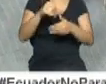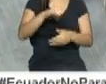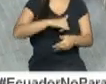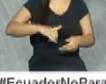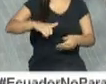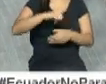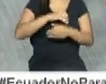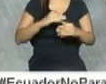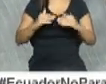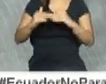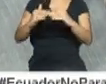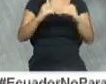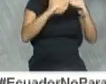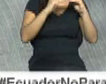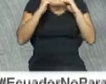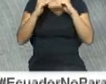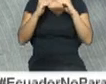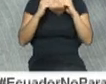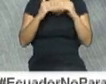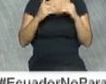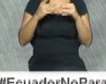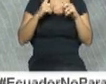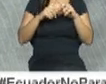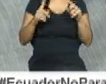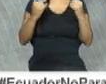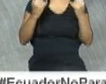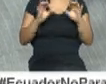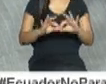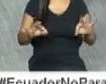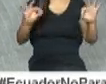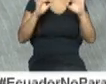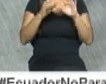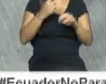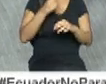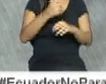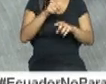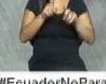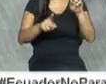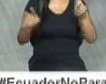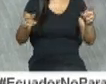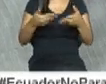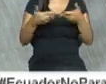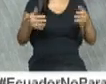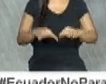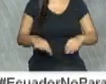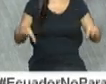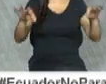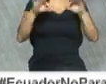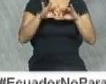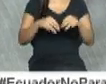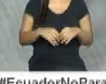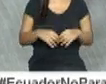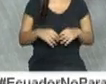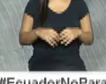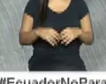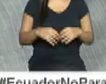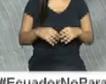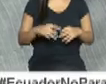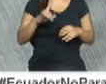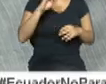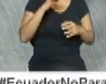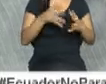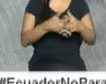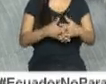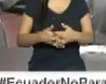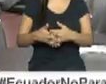equidad. Mira, es importante señalar y poner algunos elementos que son claves. Estados Unidos cada